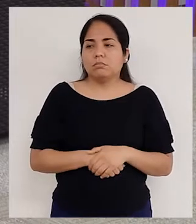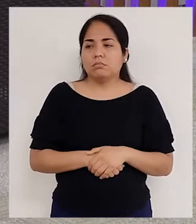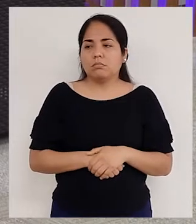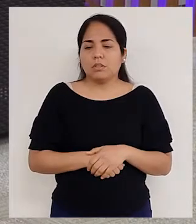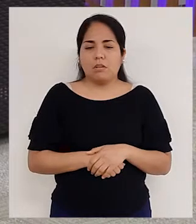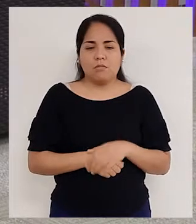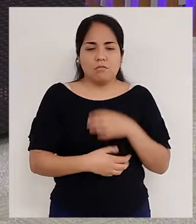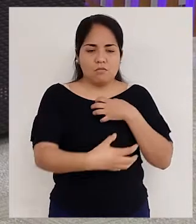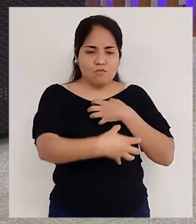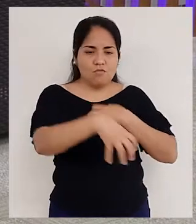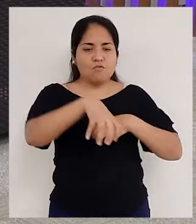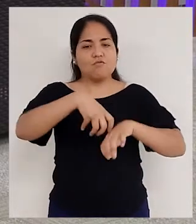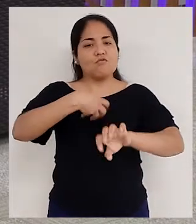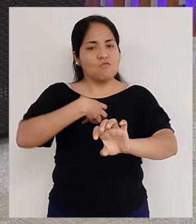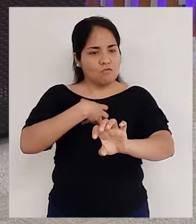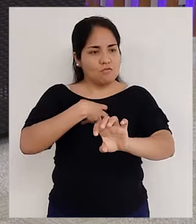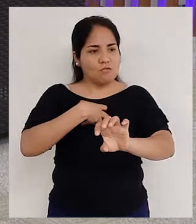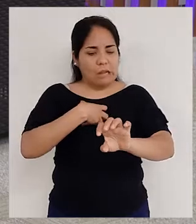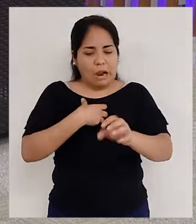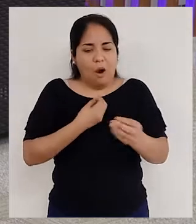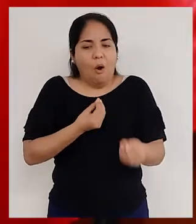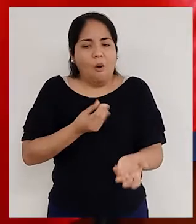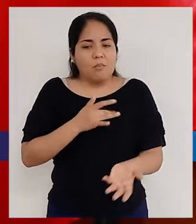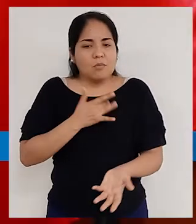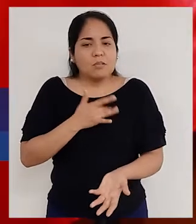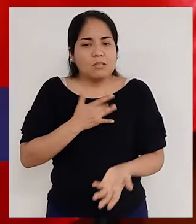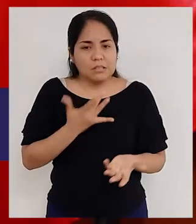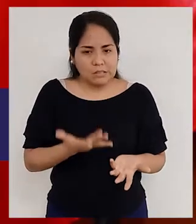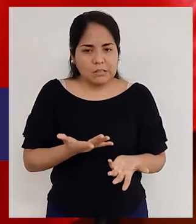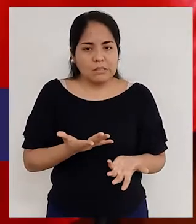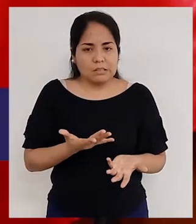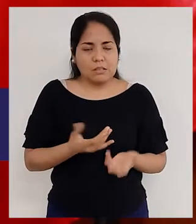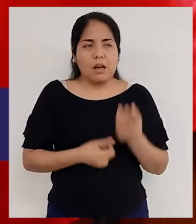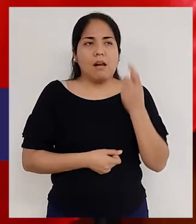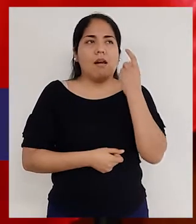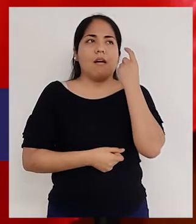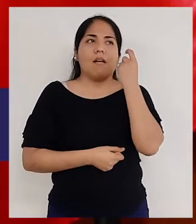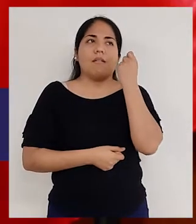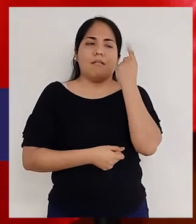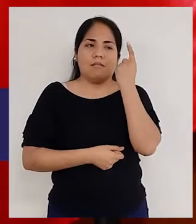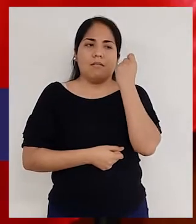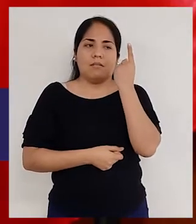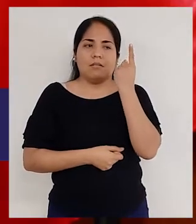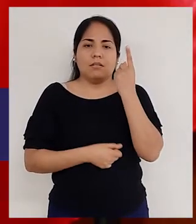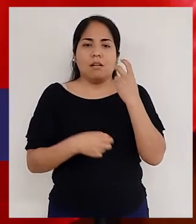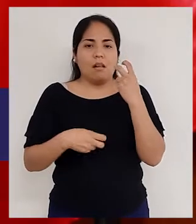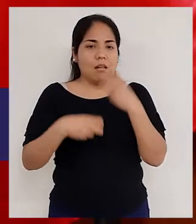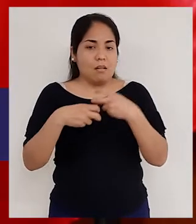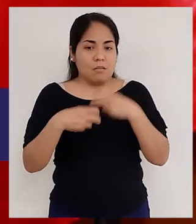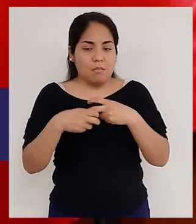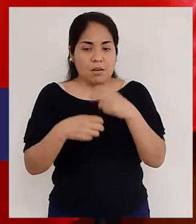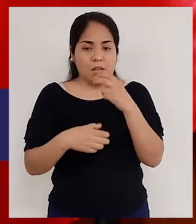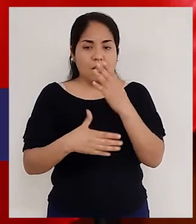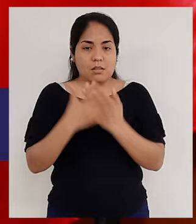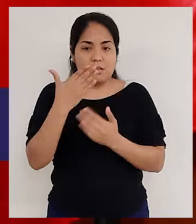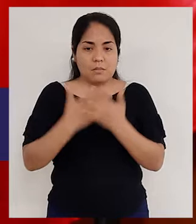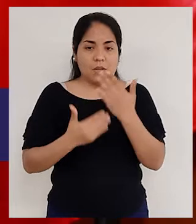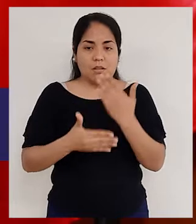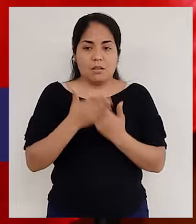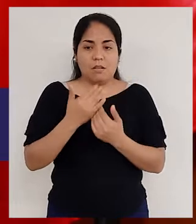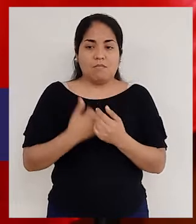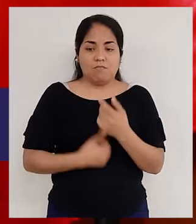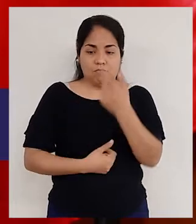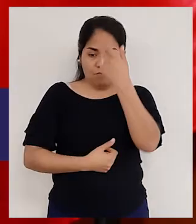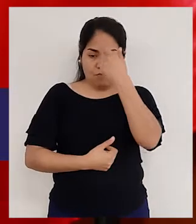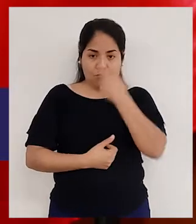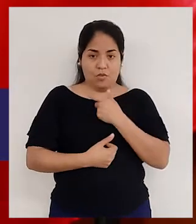nos enseñe pues a ponernos en el lugar del otro, a ponernos en los zapatos del otro y entender que el problema de la discapacidad